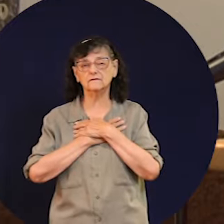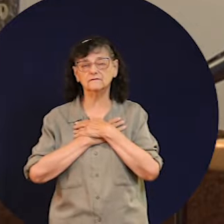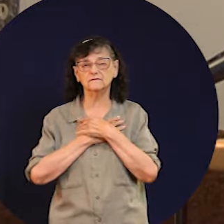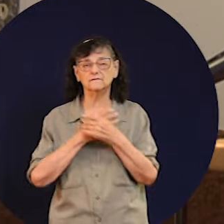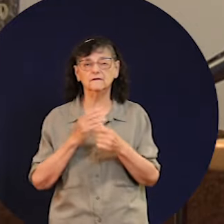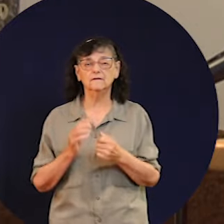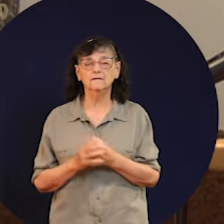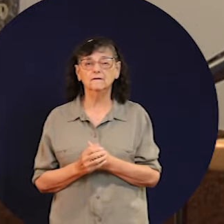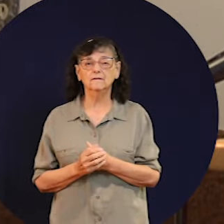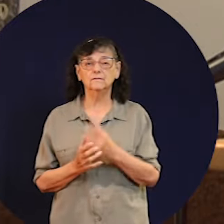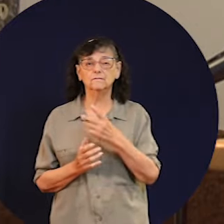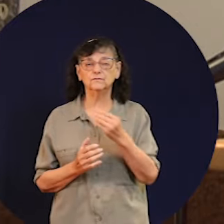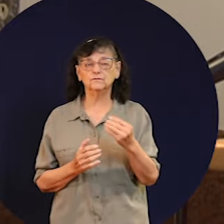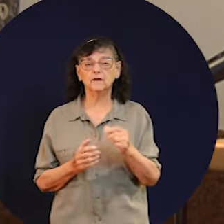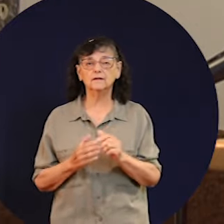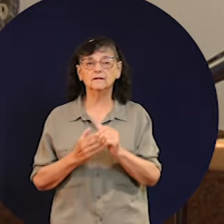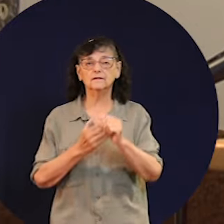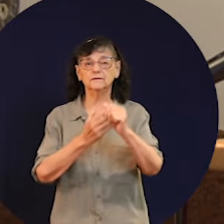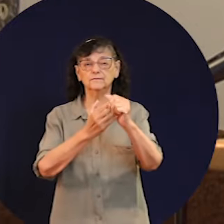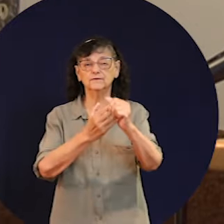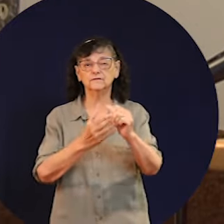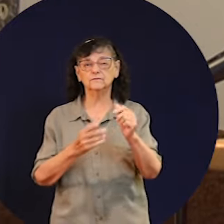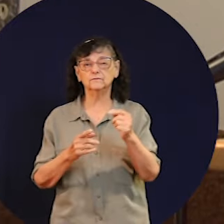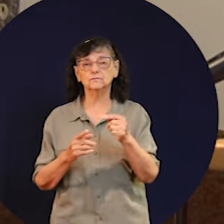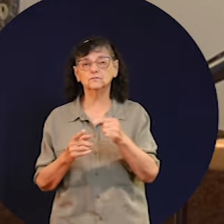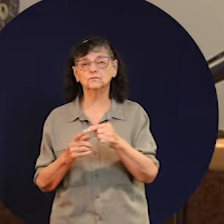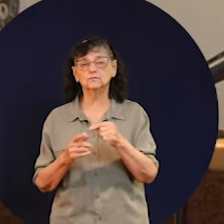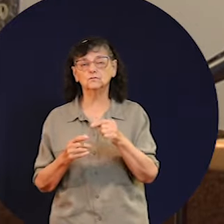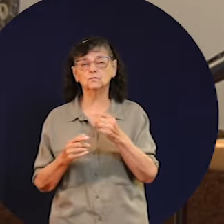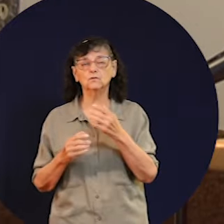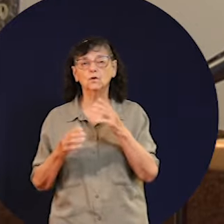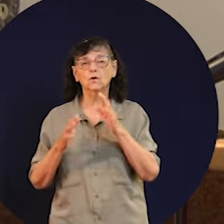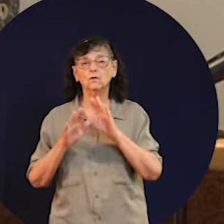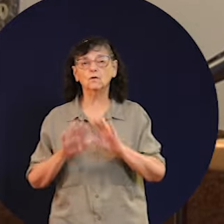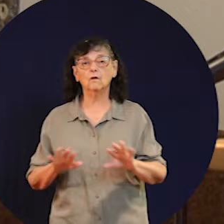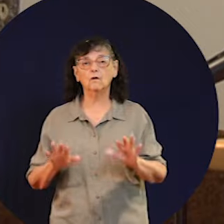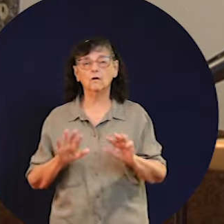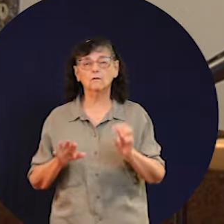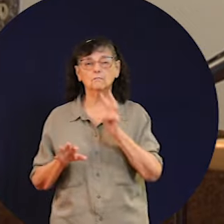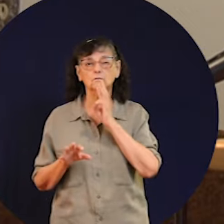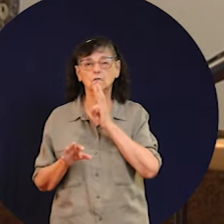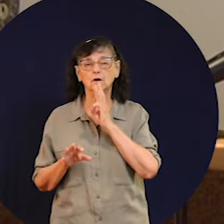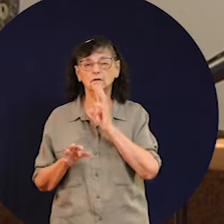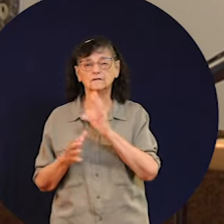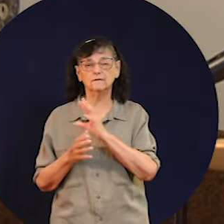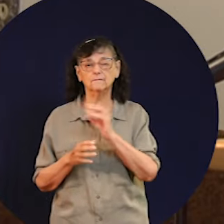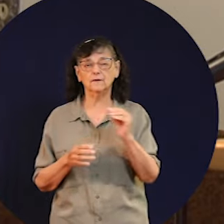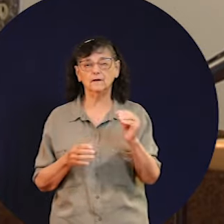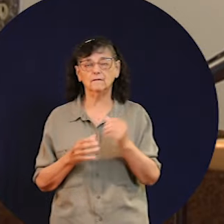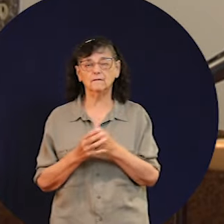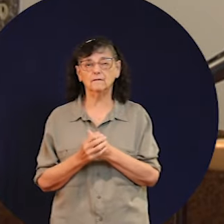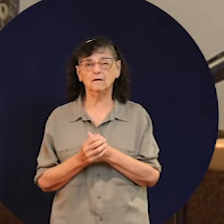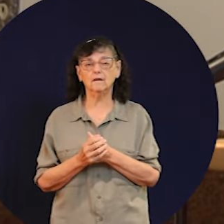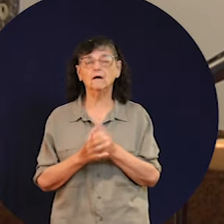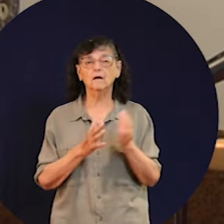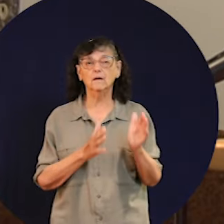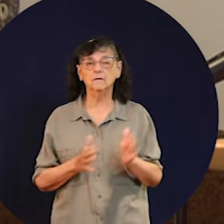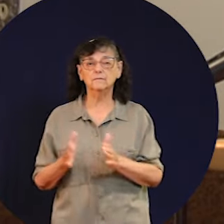recostar, me conduce hacia fuentes tranquilas y